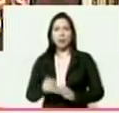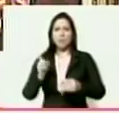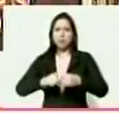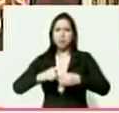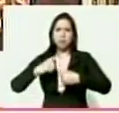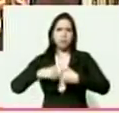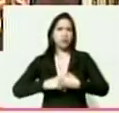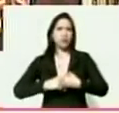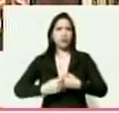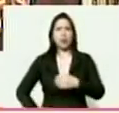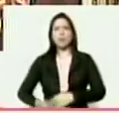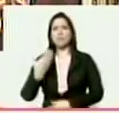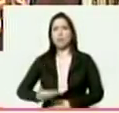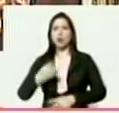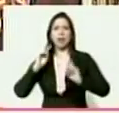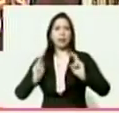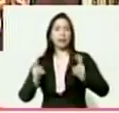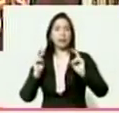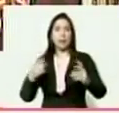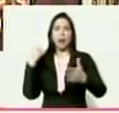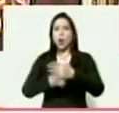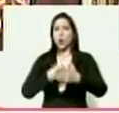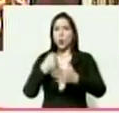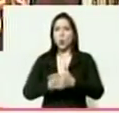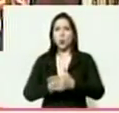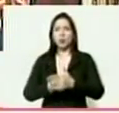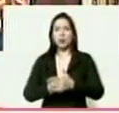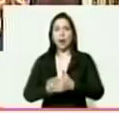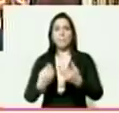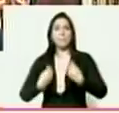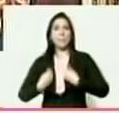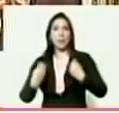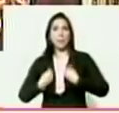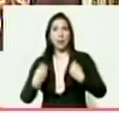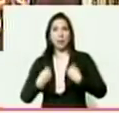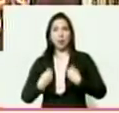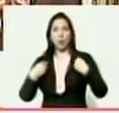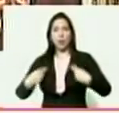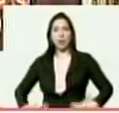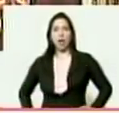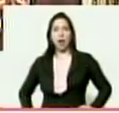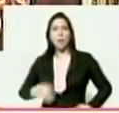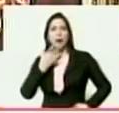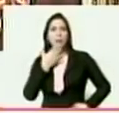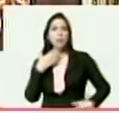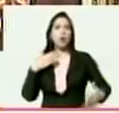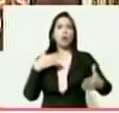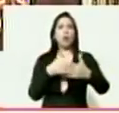de lucha de sobrevivencia de la humanidad, como la lucha contra el cambio climático, por ejemplo.